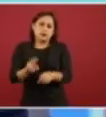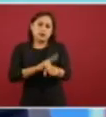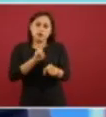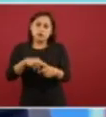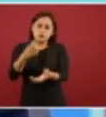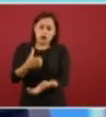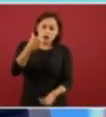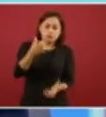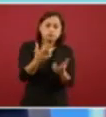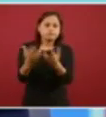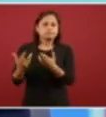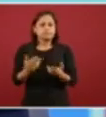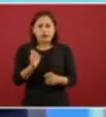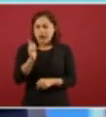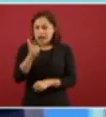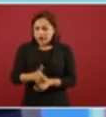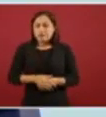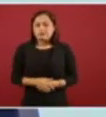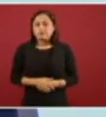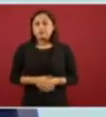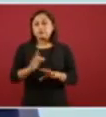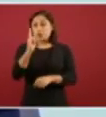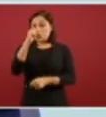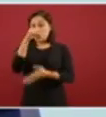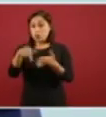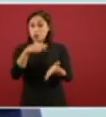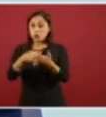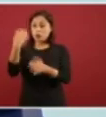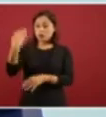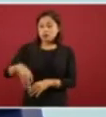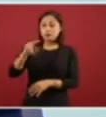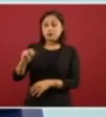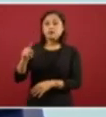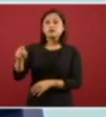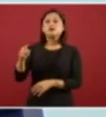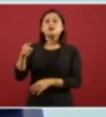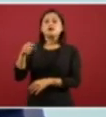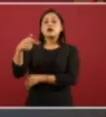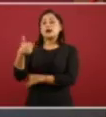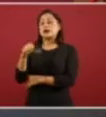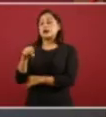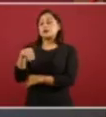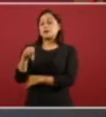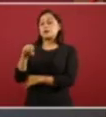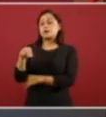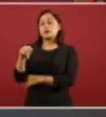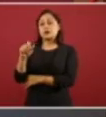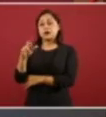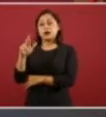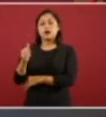la costa de nuestro país. La que no se dejó verificar fue Gas Montara, en Timilpan,